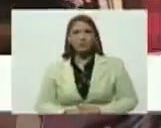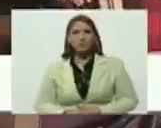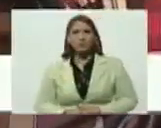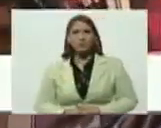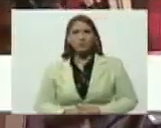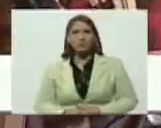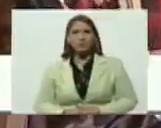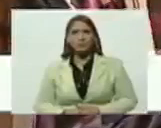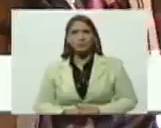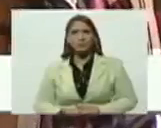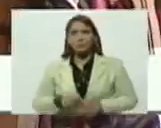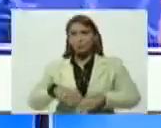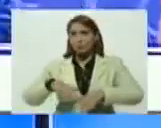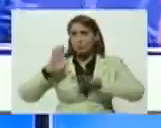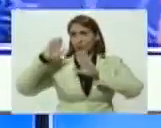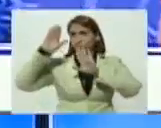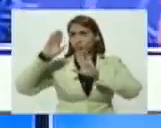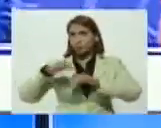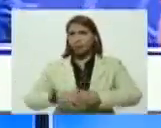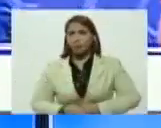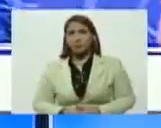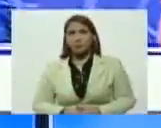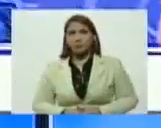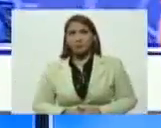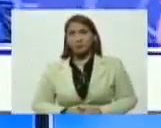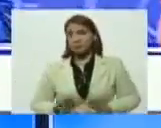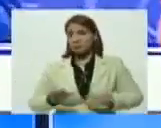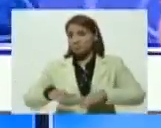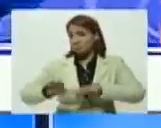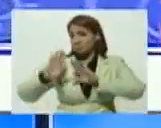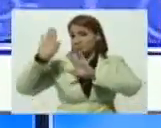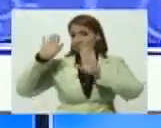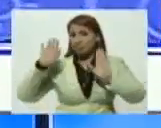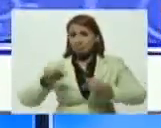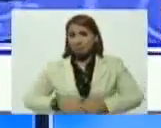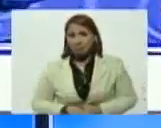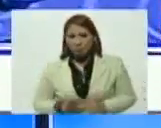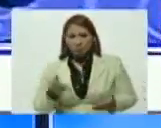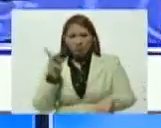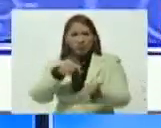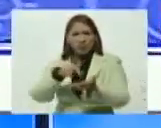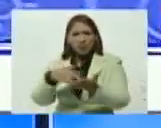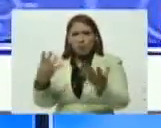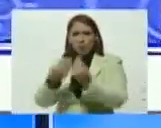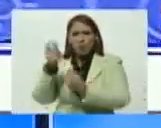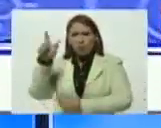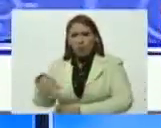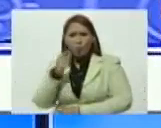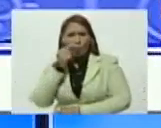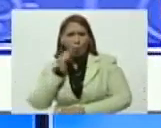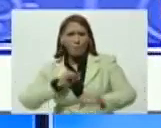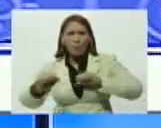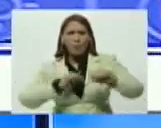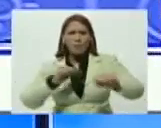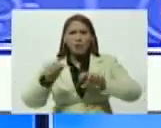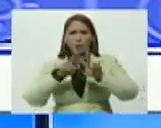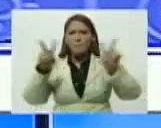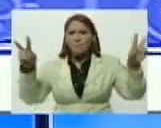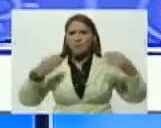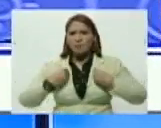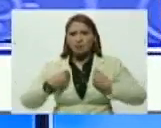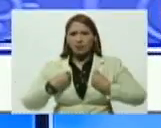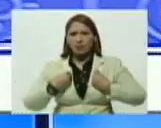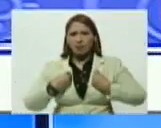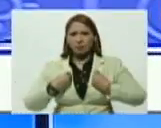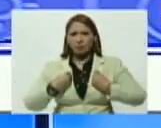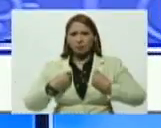cesta que metí. ¡Pum! Clavadita la cesta. Cuando llegué con Mimu Vargas y el Movimiento por la Paz y la Vida.